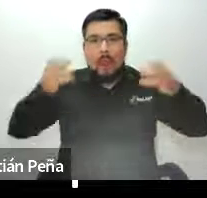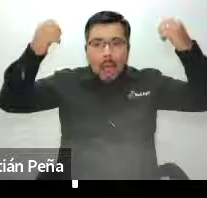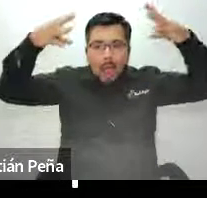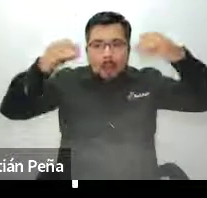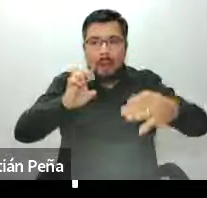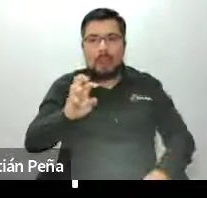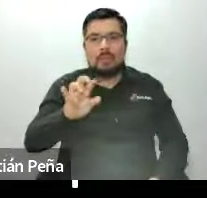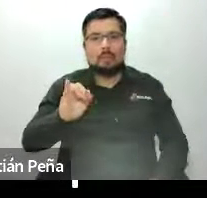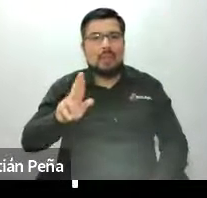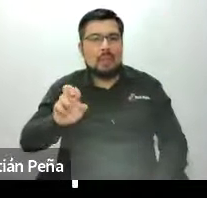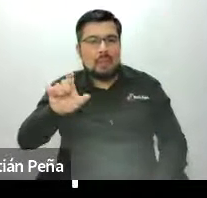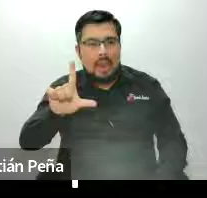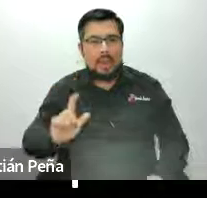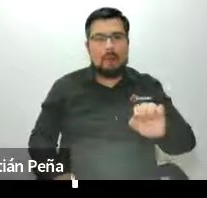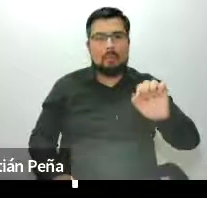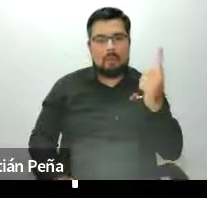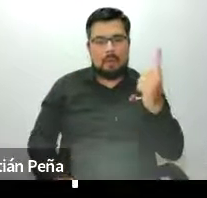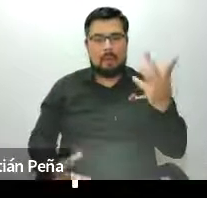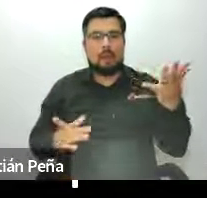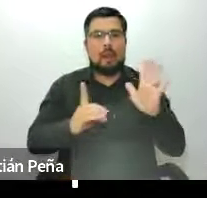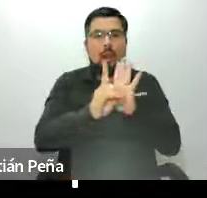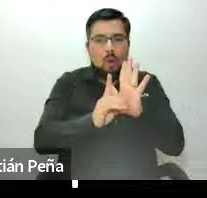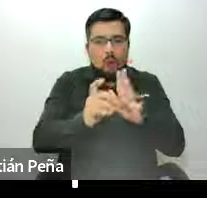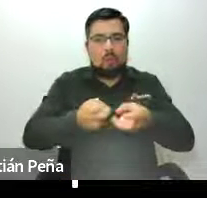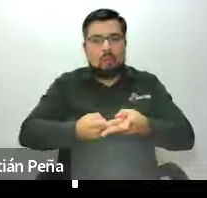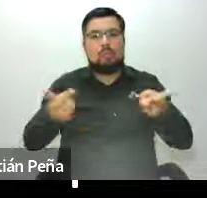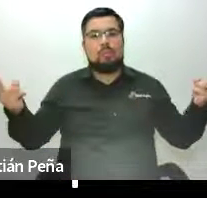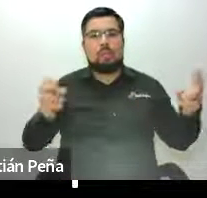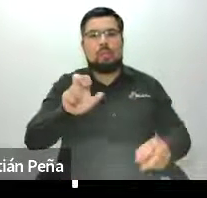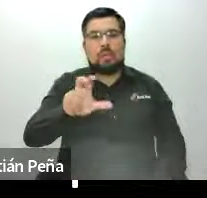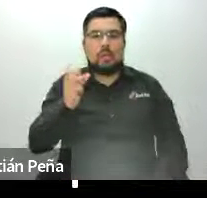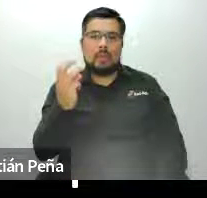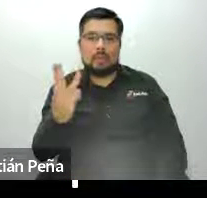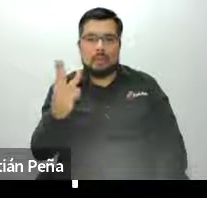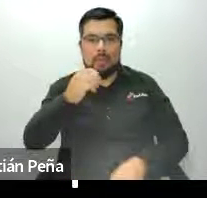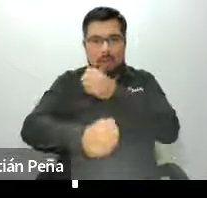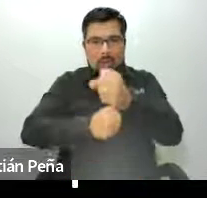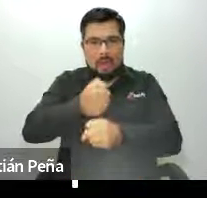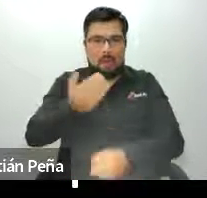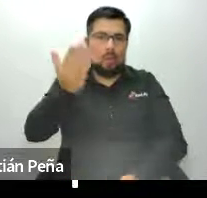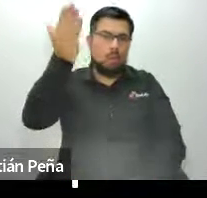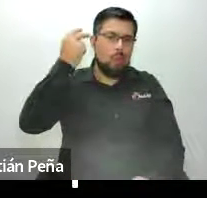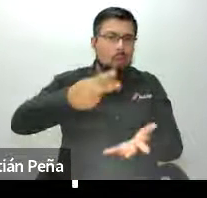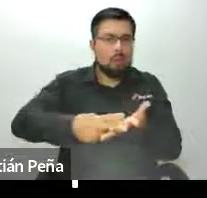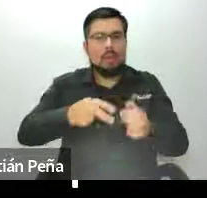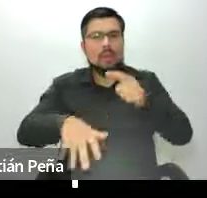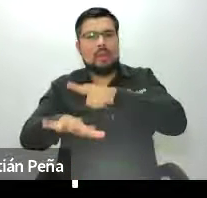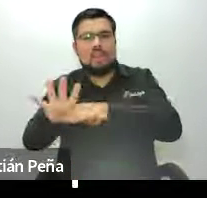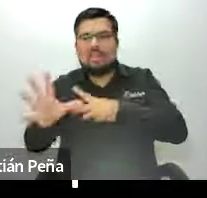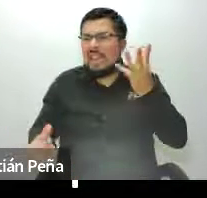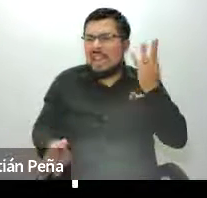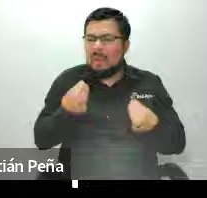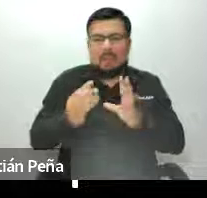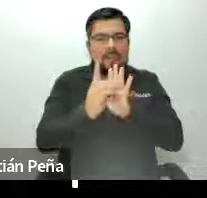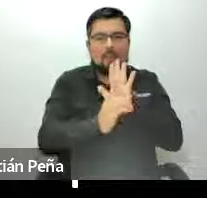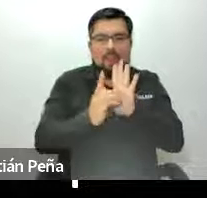año 2015. Porque claro, ¿qué pasaba con el decreto 83? Pues el decreto 83, como bien muchos de ustedes saben,